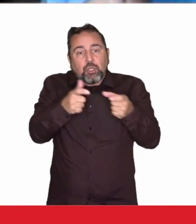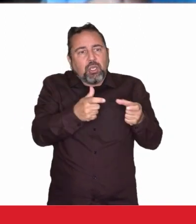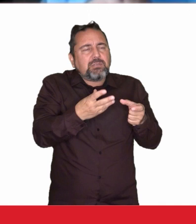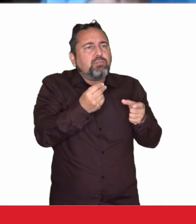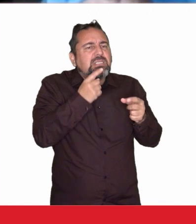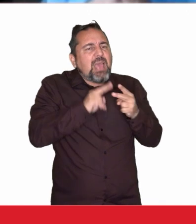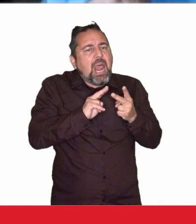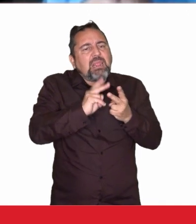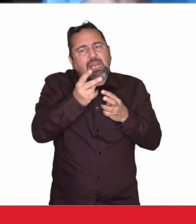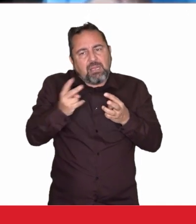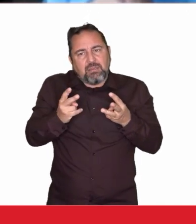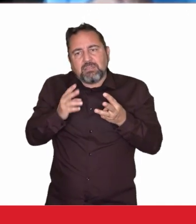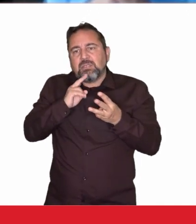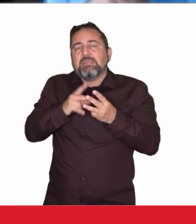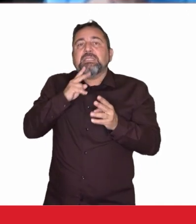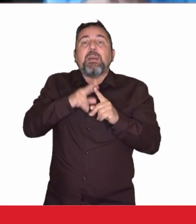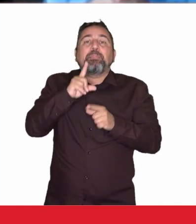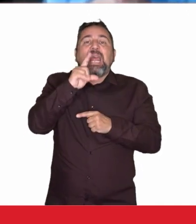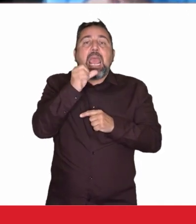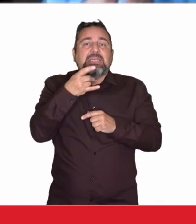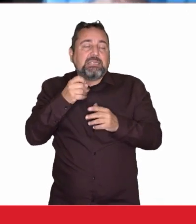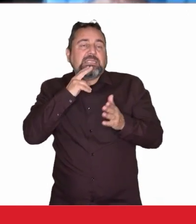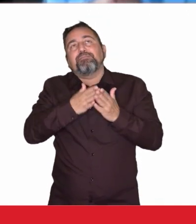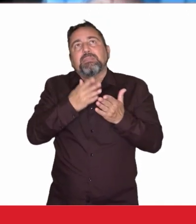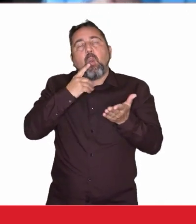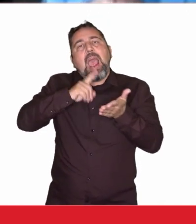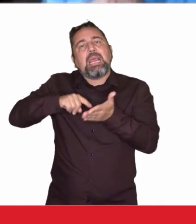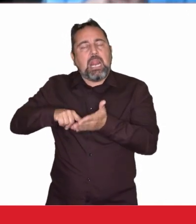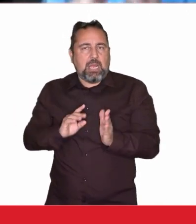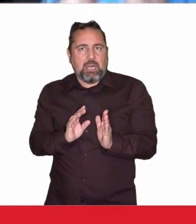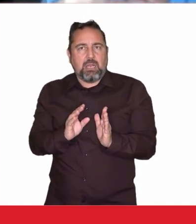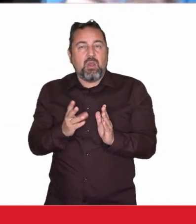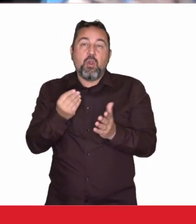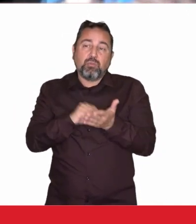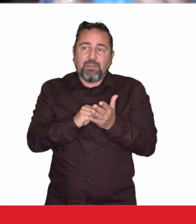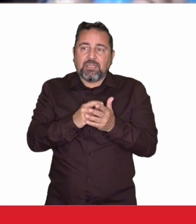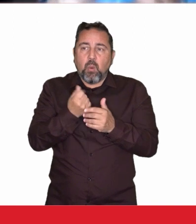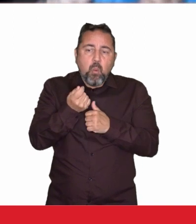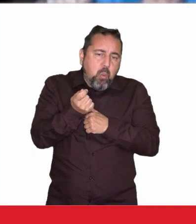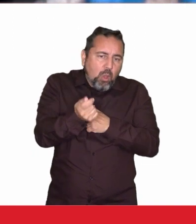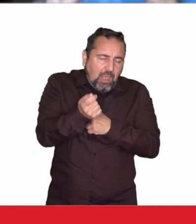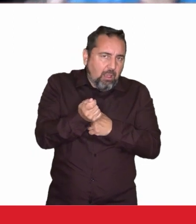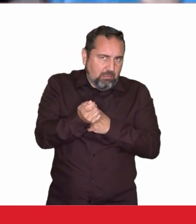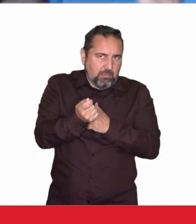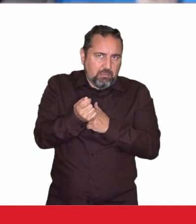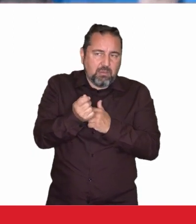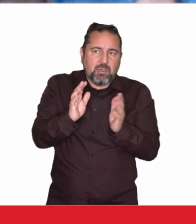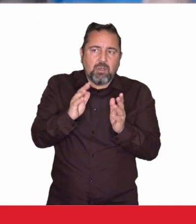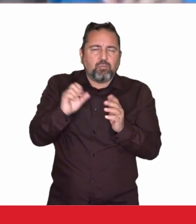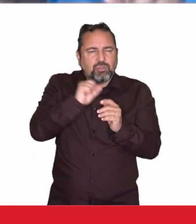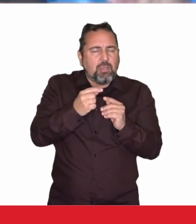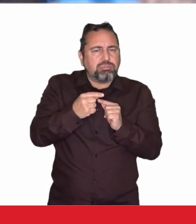ahora mismo en muchos sectores hay cantidad de alternativas vía renting o vía leasing, que es un alquiler que a veces es verdad que la